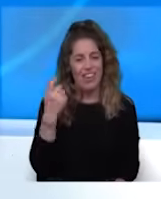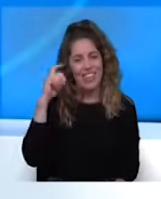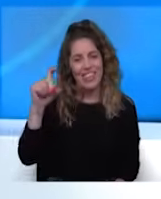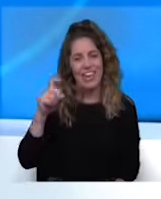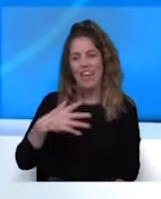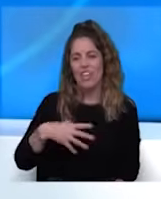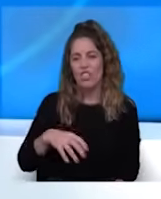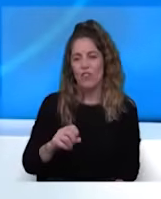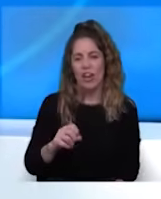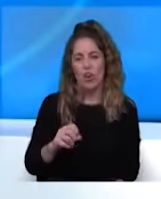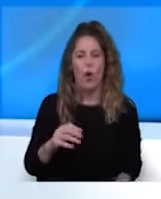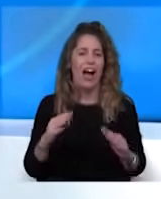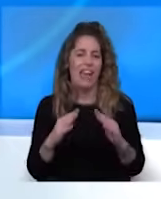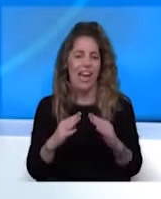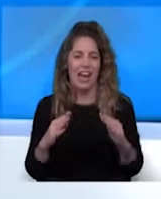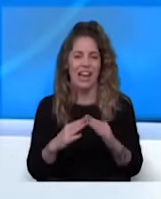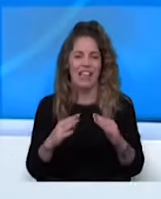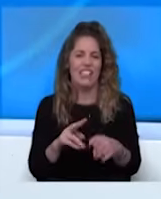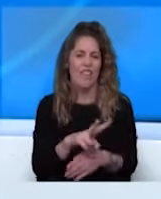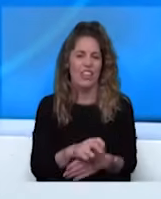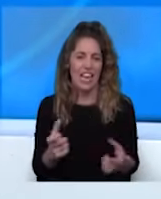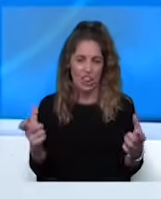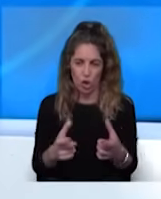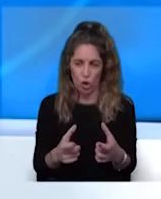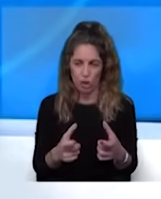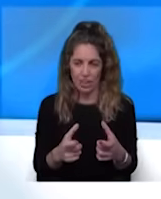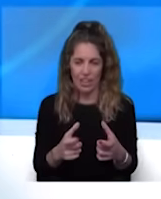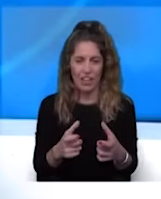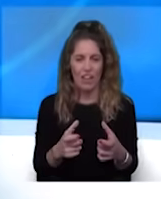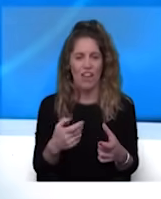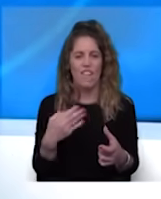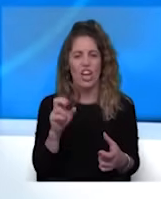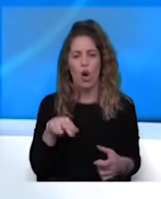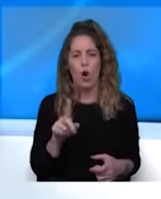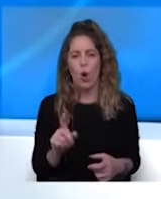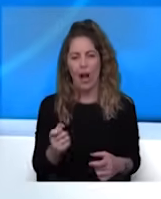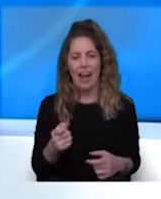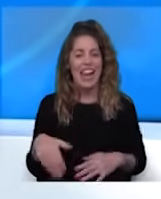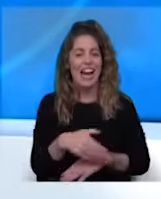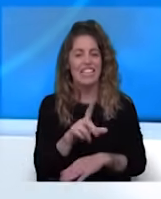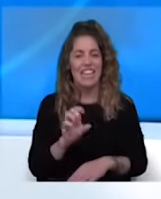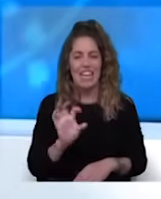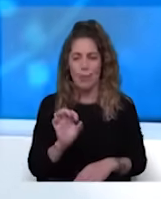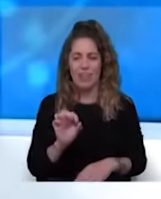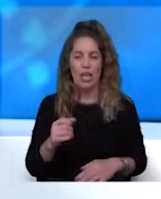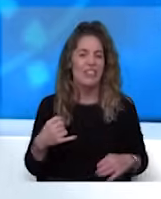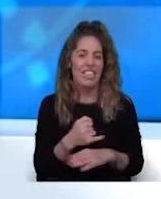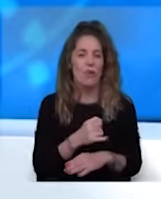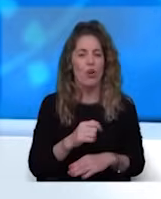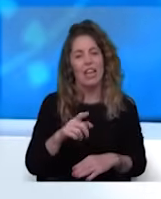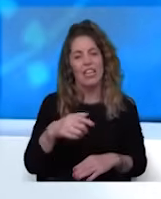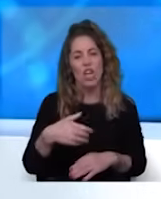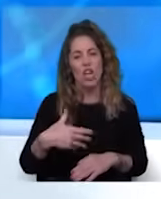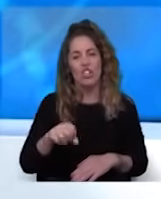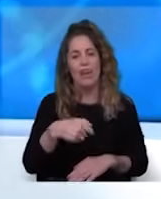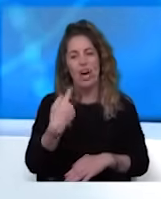llevarlo a la casa de El fiscal de corte que era ballardo bengoa que era en la calle de Luis Lamas pero se equivocan y lo llevan a otra calle Lamas